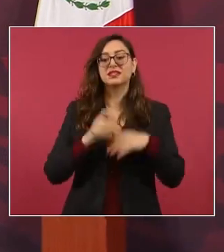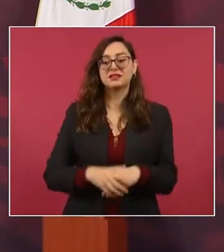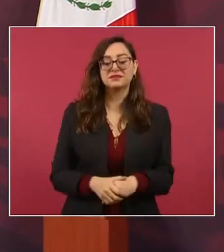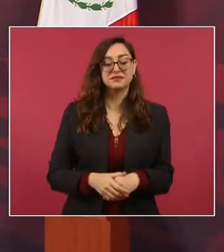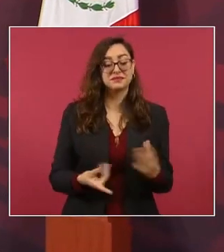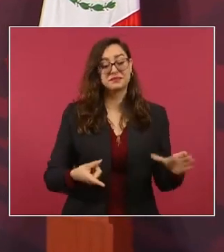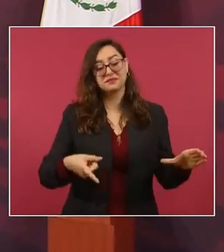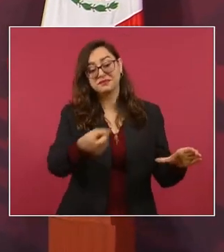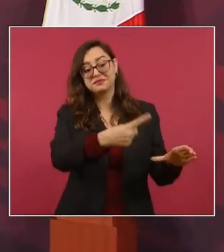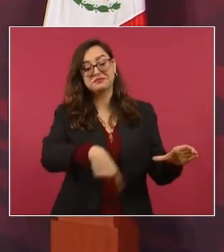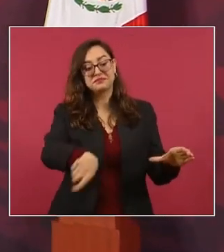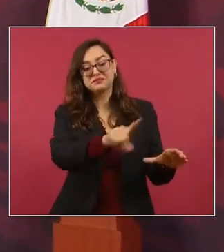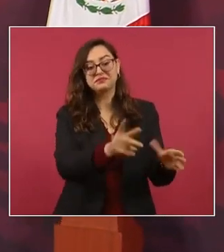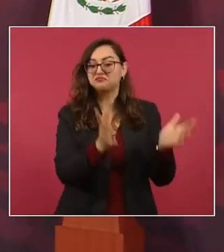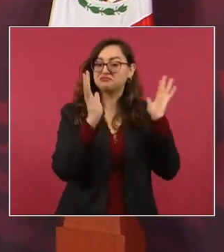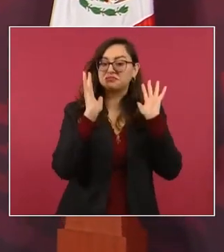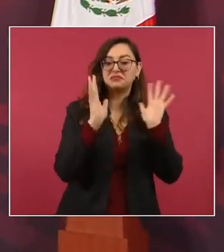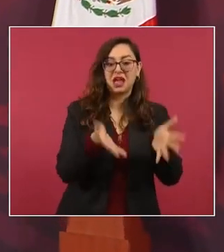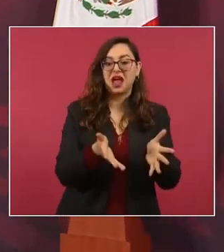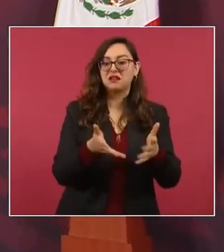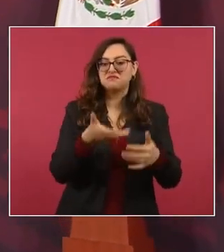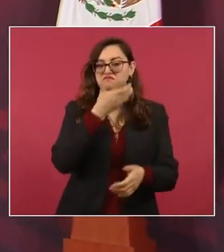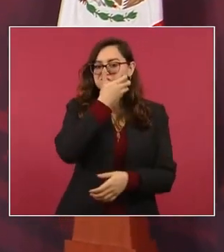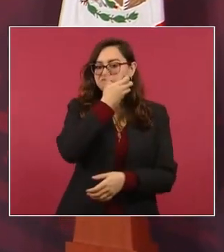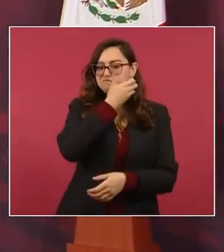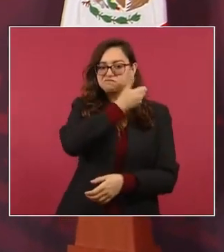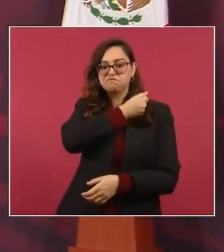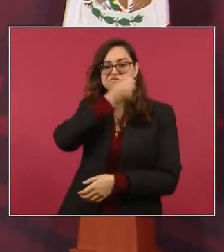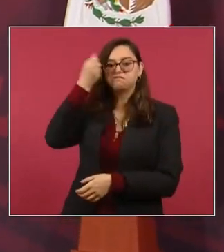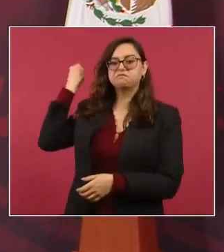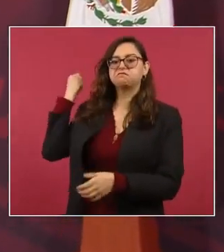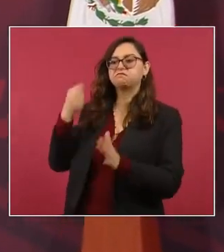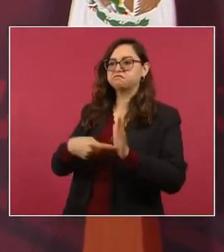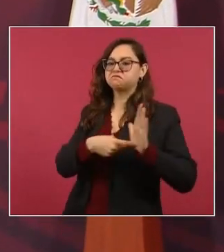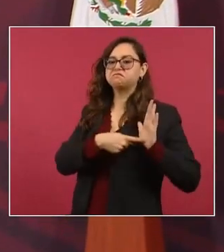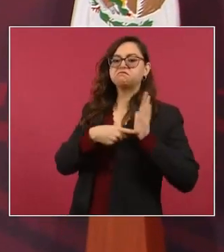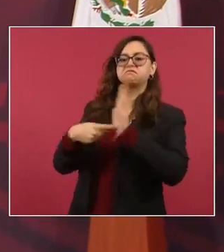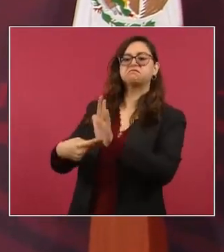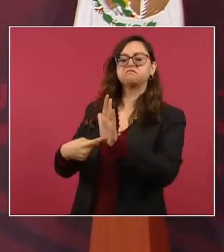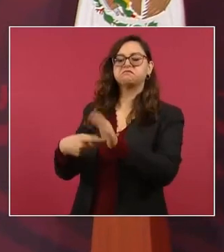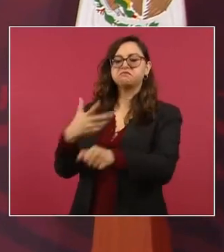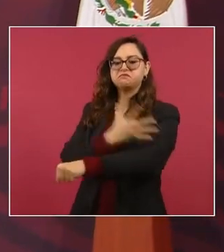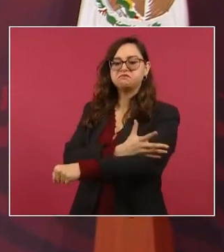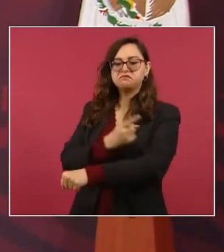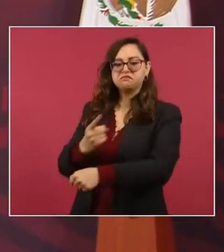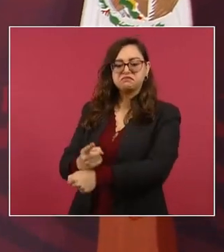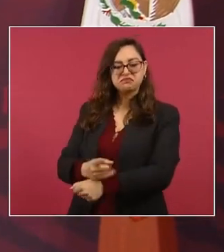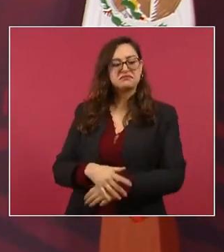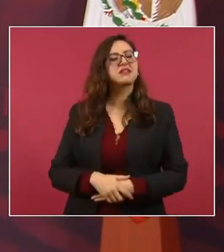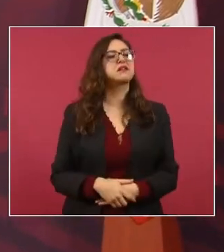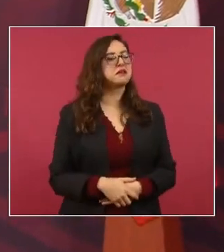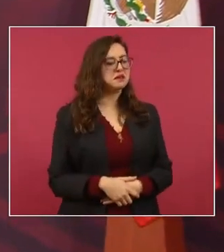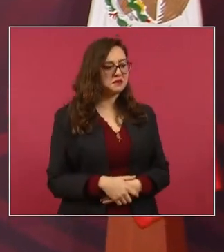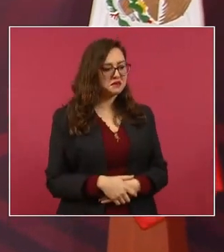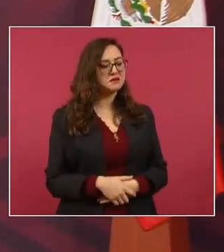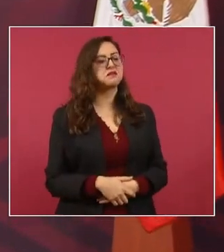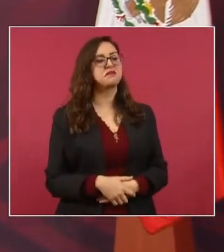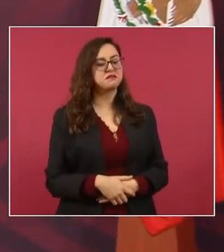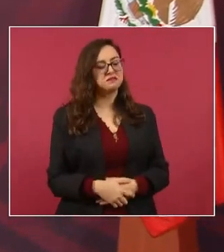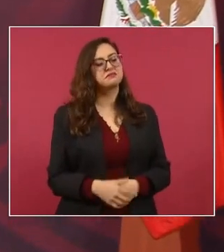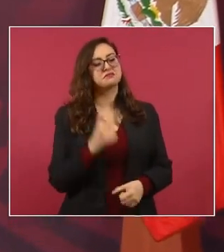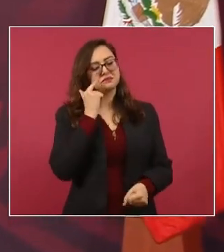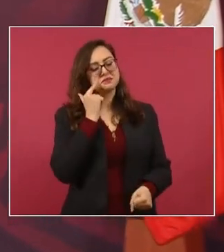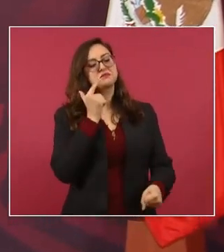Solo algunos, no pocos, no son algunos, son bastantes